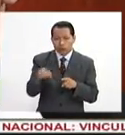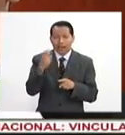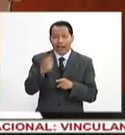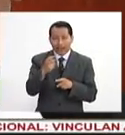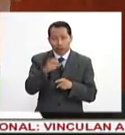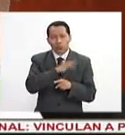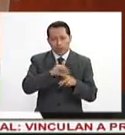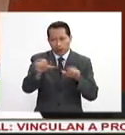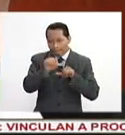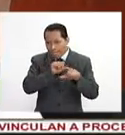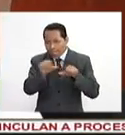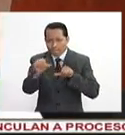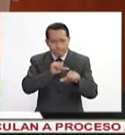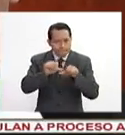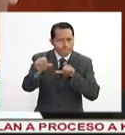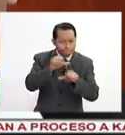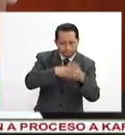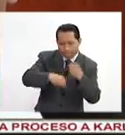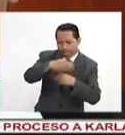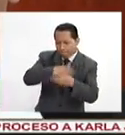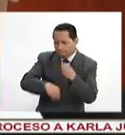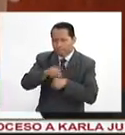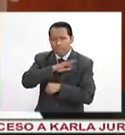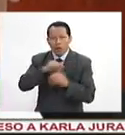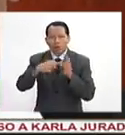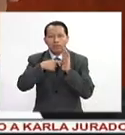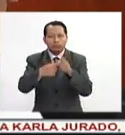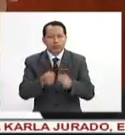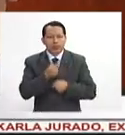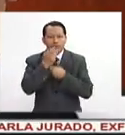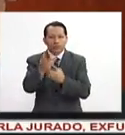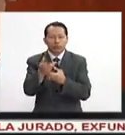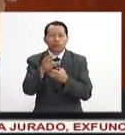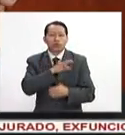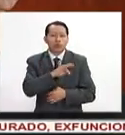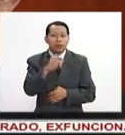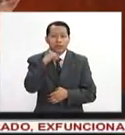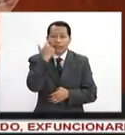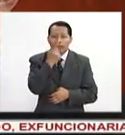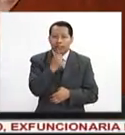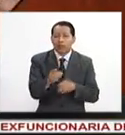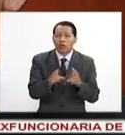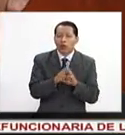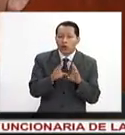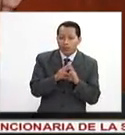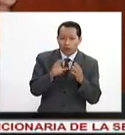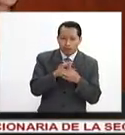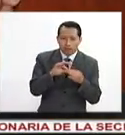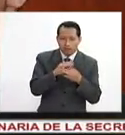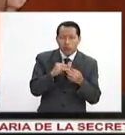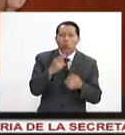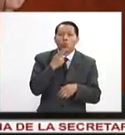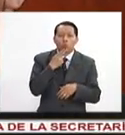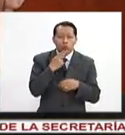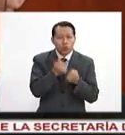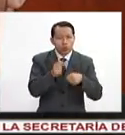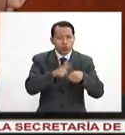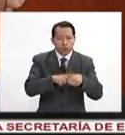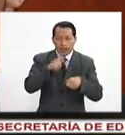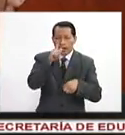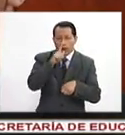alternar, para que puedan ahí expresarse. Es decir, estamos hablando del uso social de las lenguas